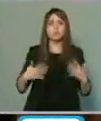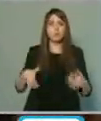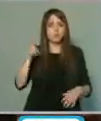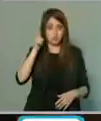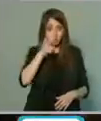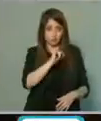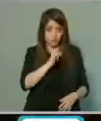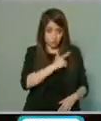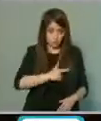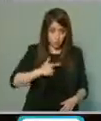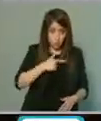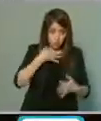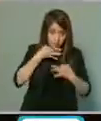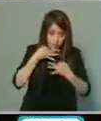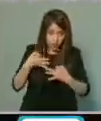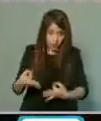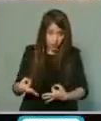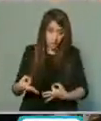antojan?